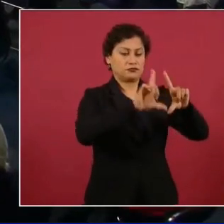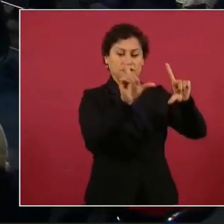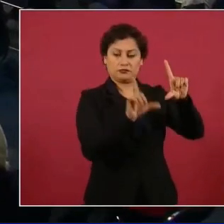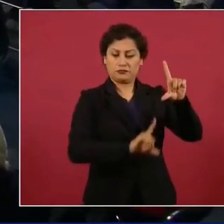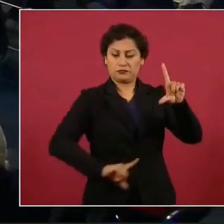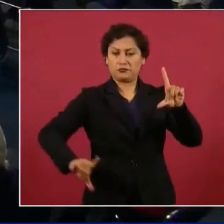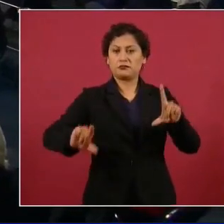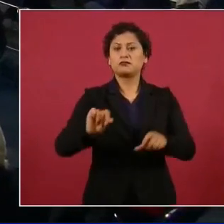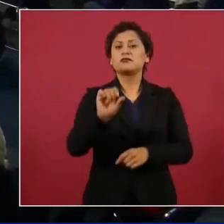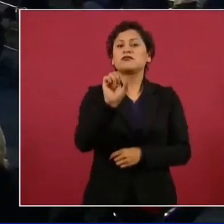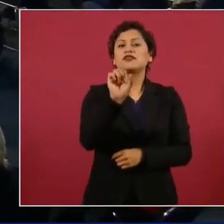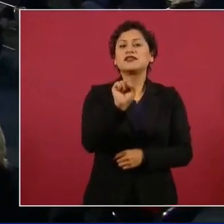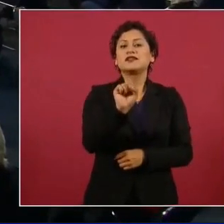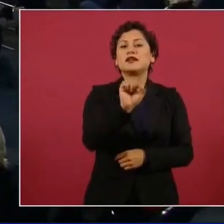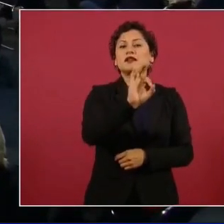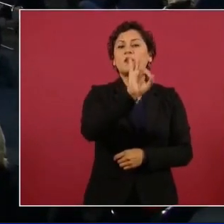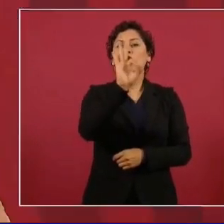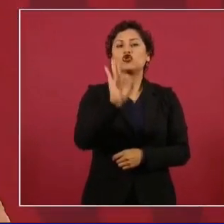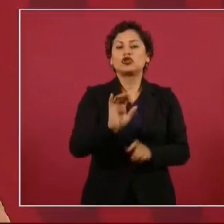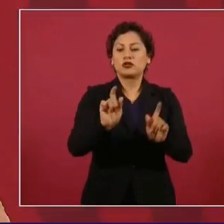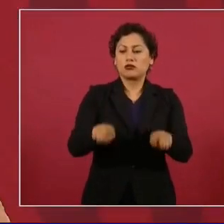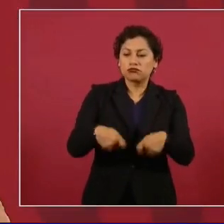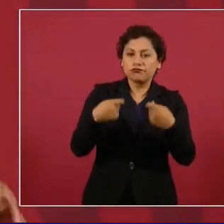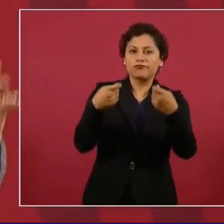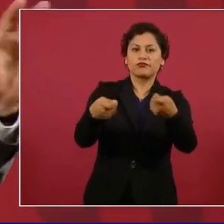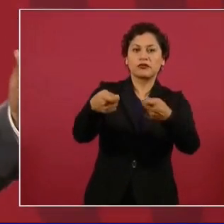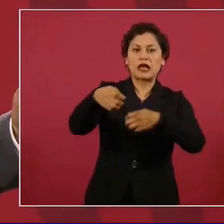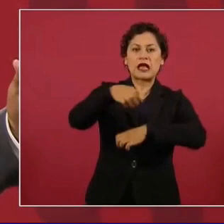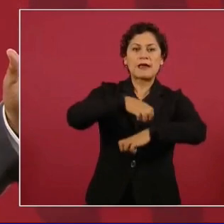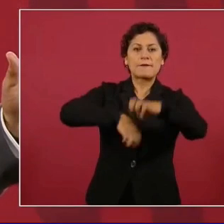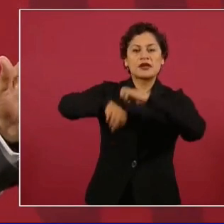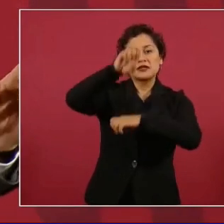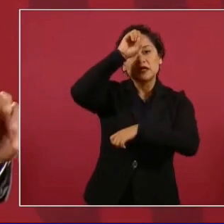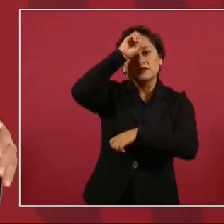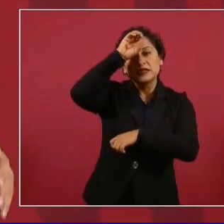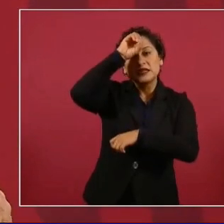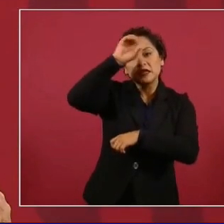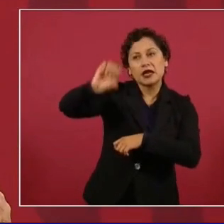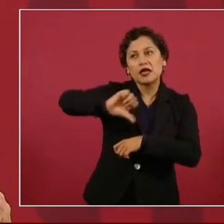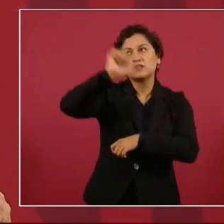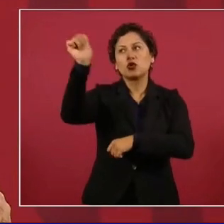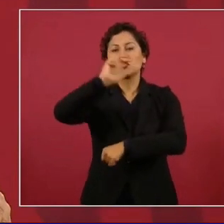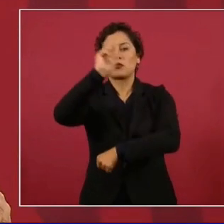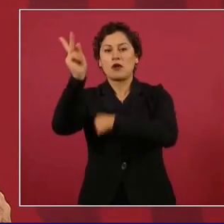las empresas mineras extranjeras. Nadie se enteró,